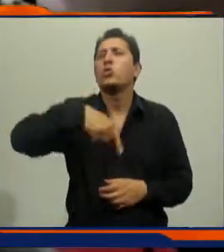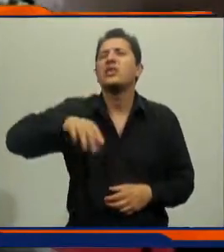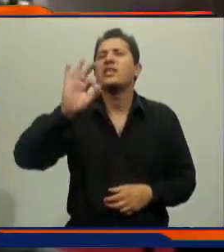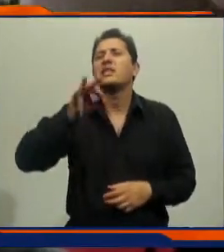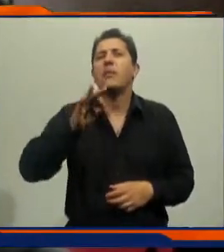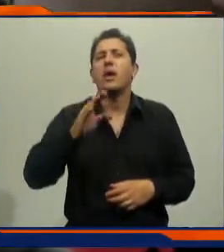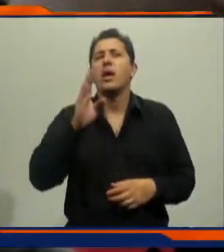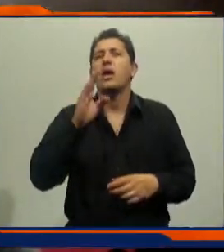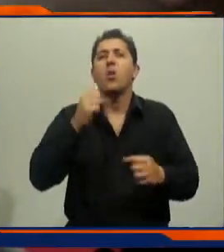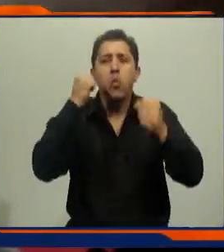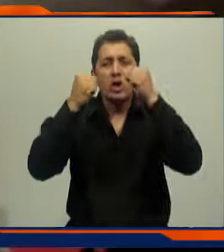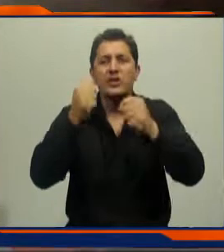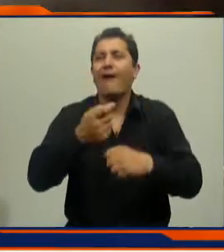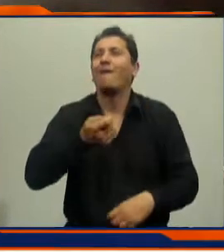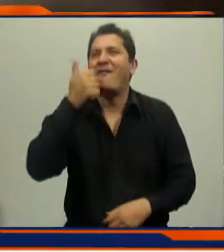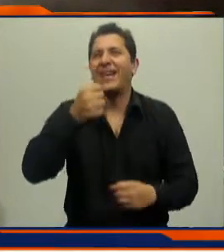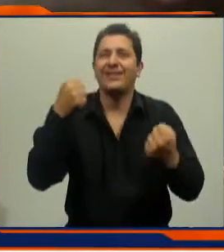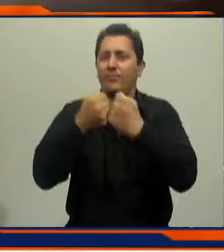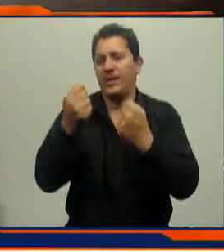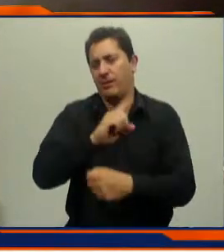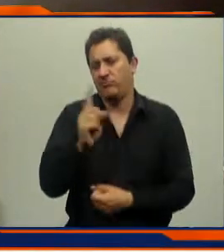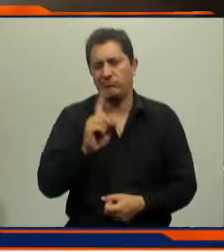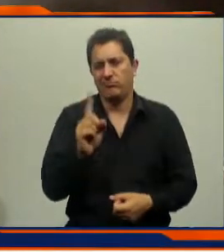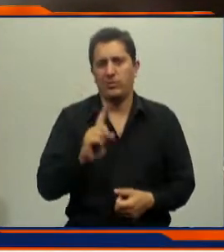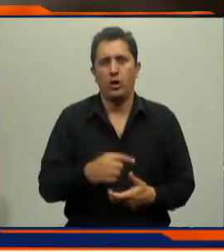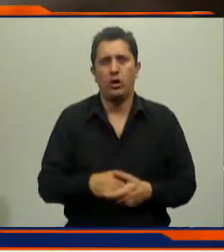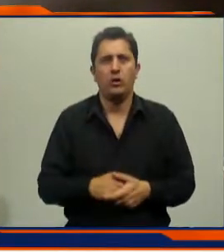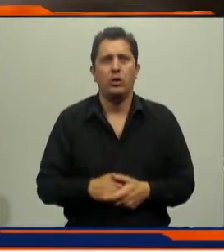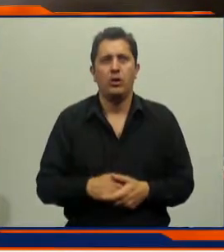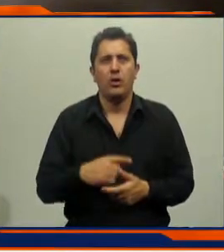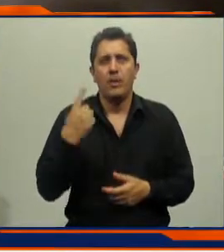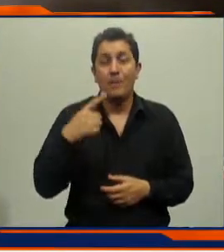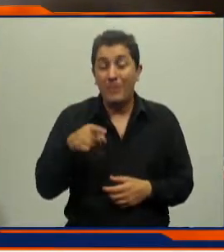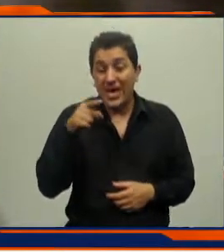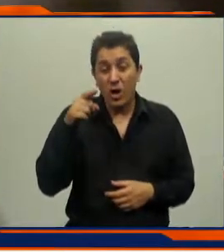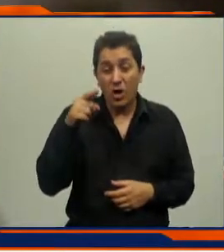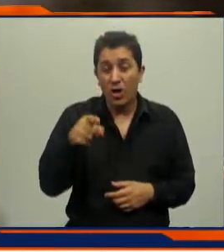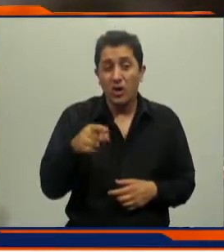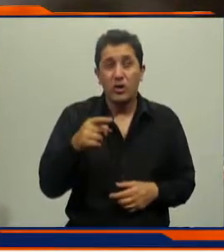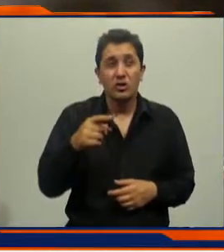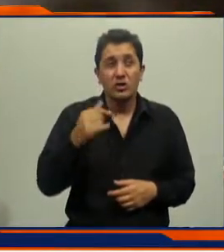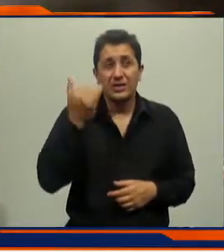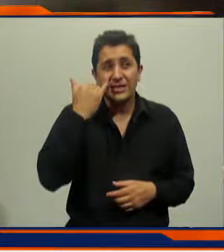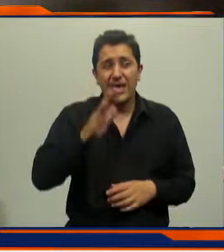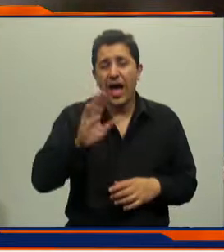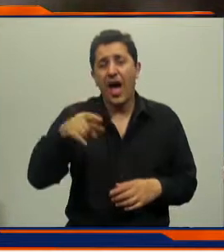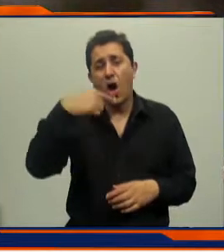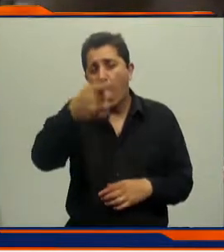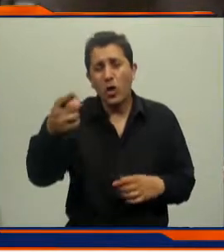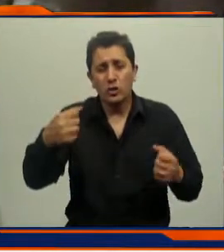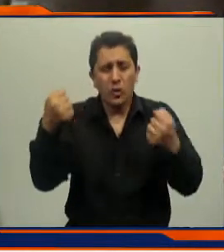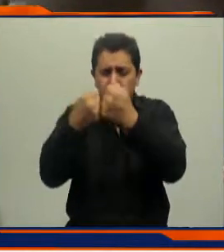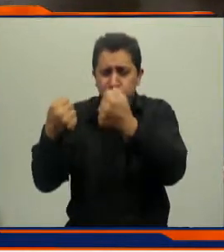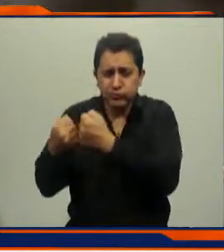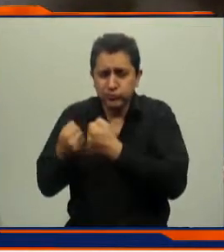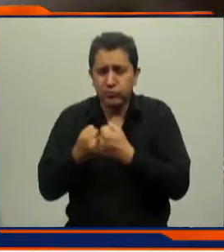nunca una cosa fácil, pero él se ha enfrentado, Floyd se ha enfrentado a mucha gente, a muchos